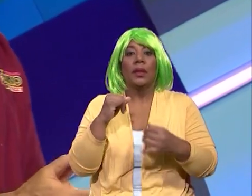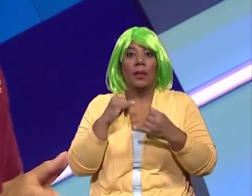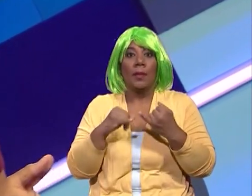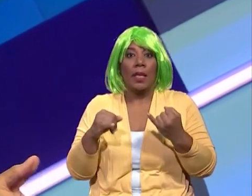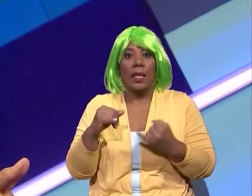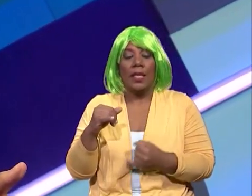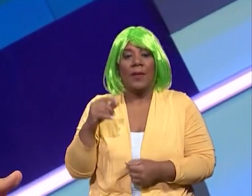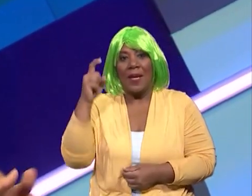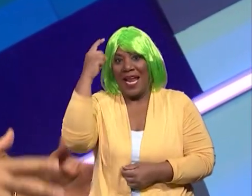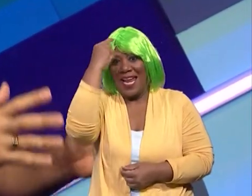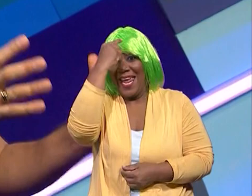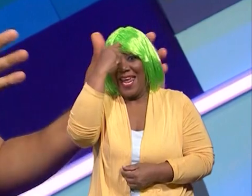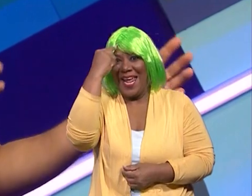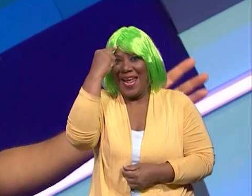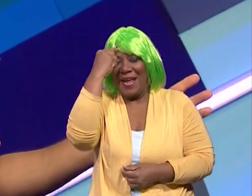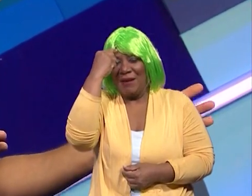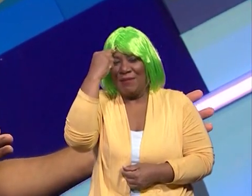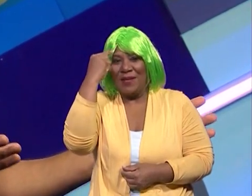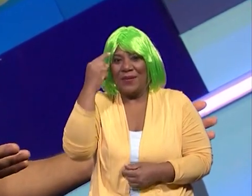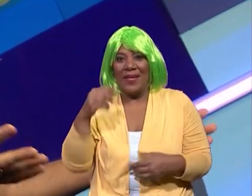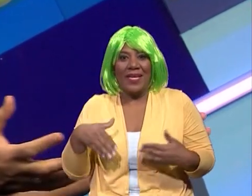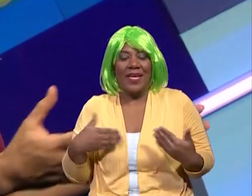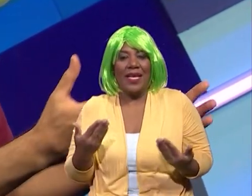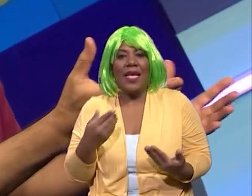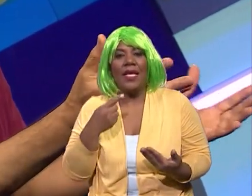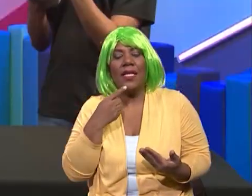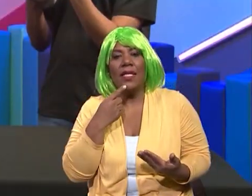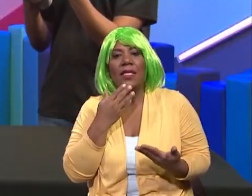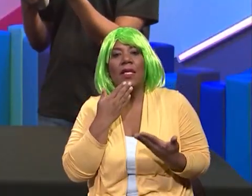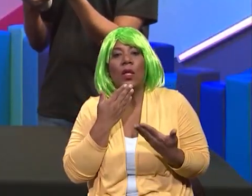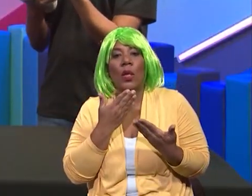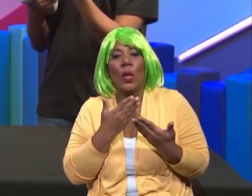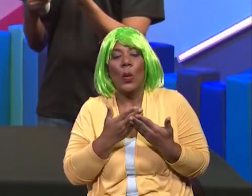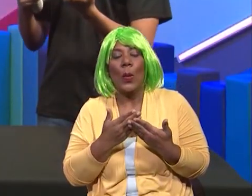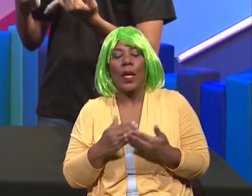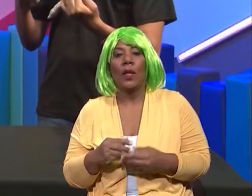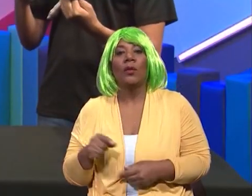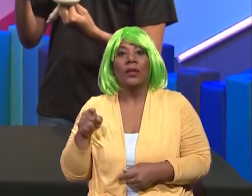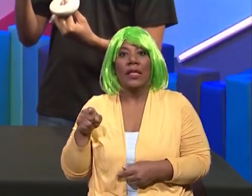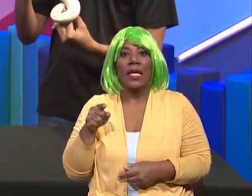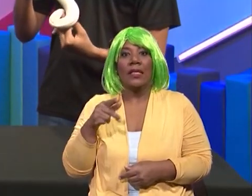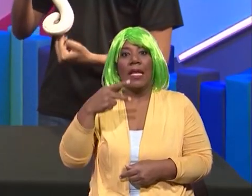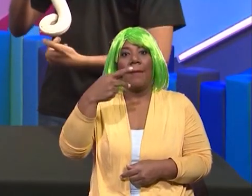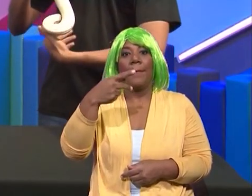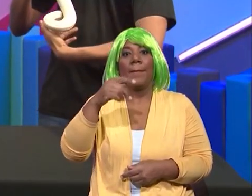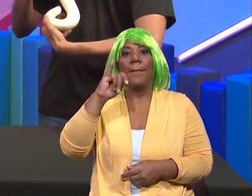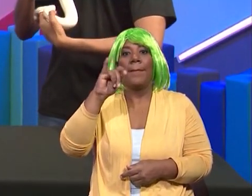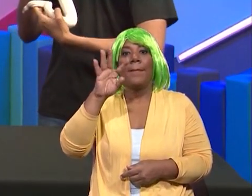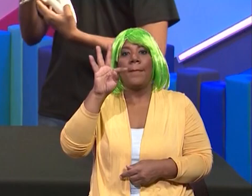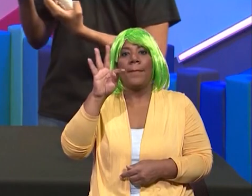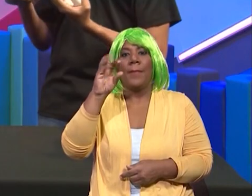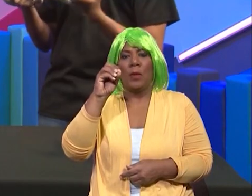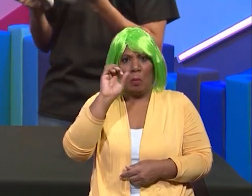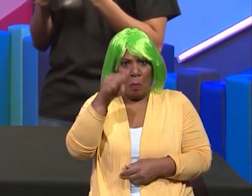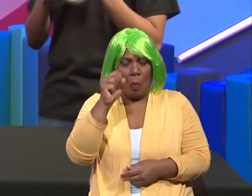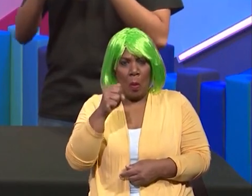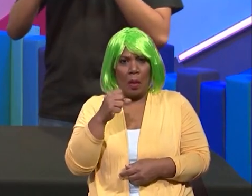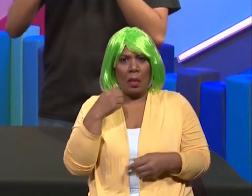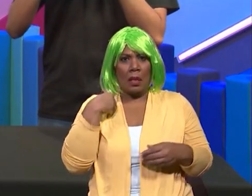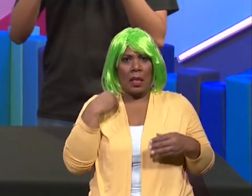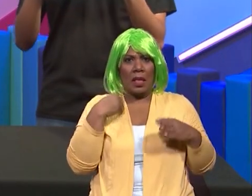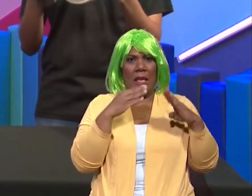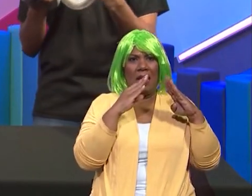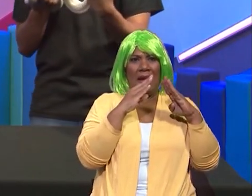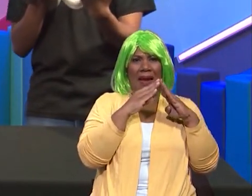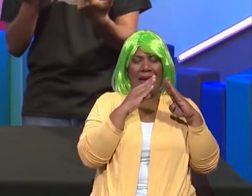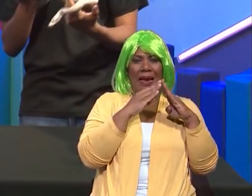mi amigo Emmanuel, ¿qué me puedes decir las bondades, aparte de todo eso, como mascota? ¿Cómo son como mascota? Como mascota son